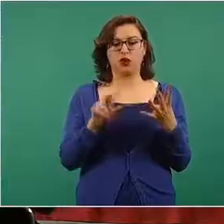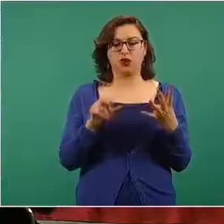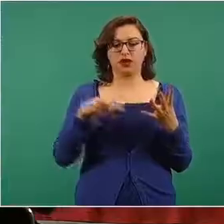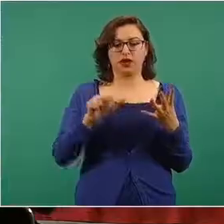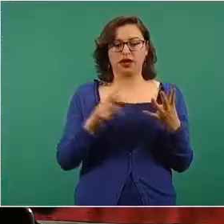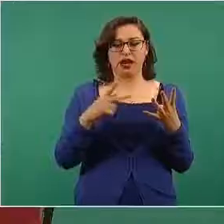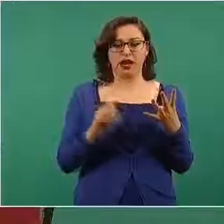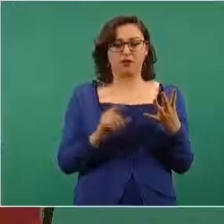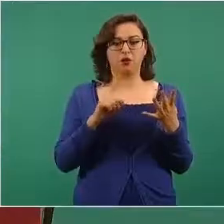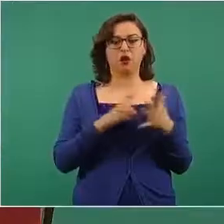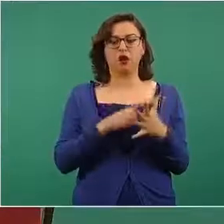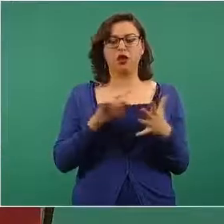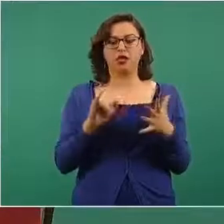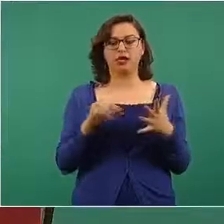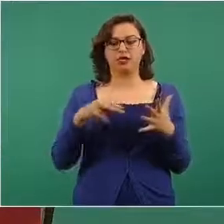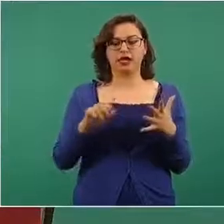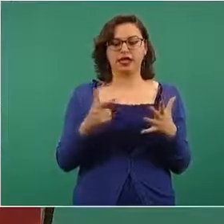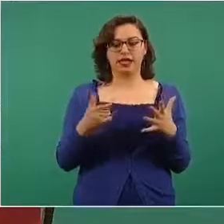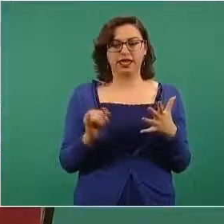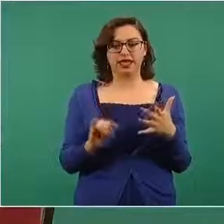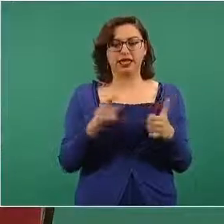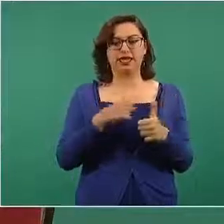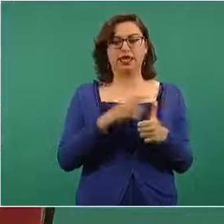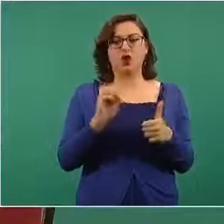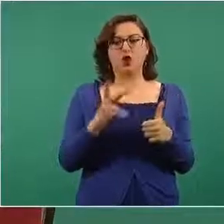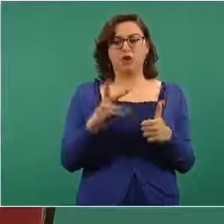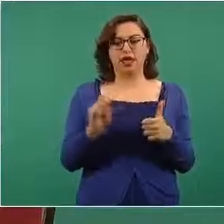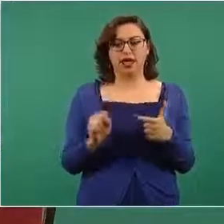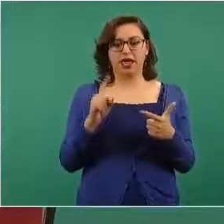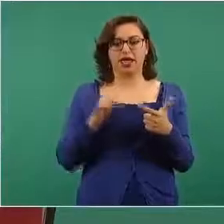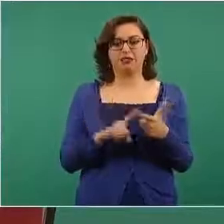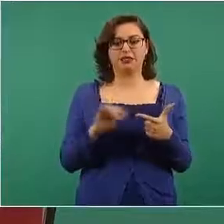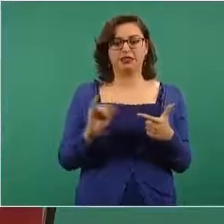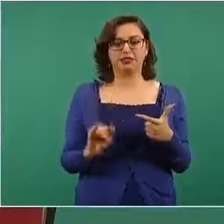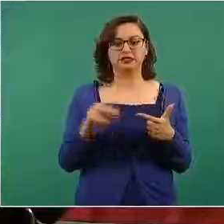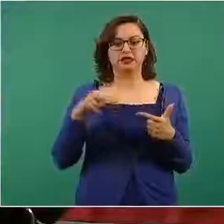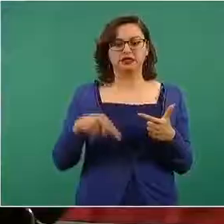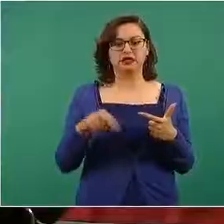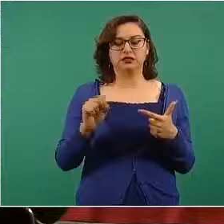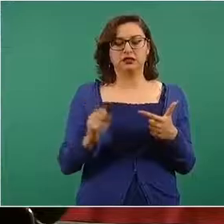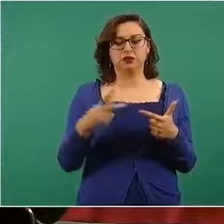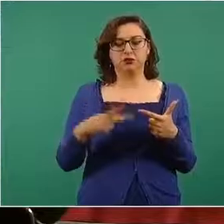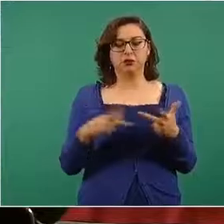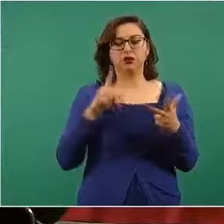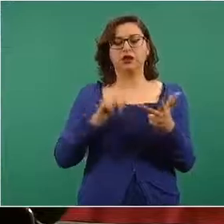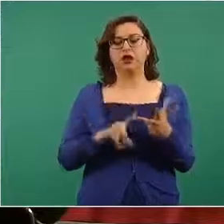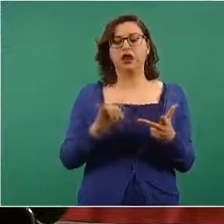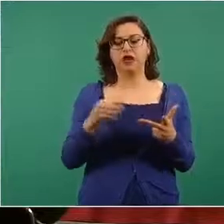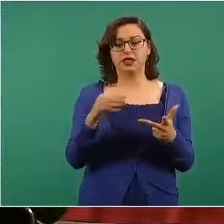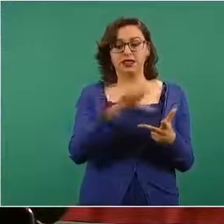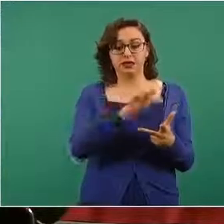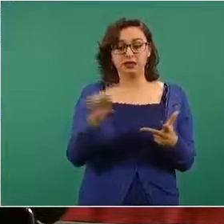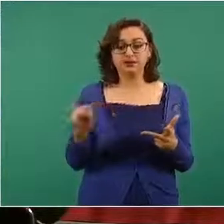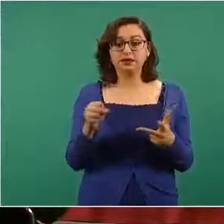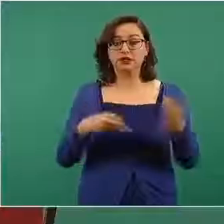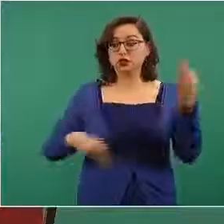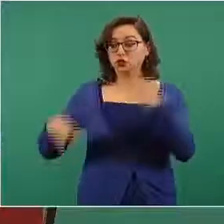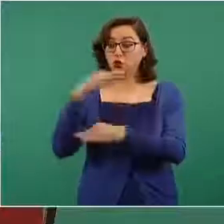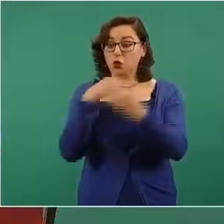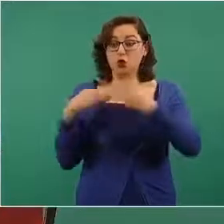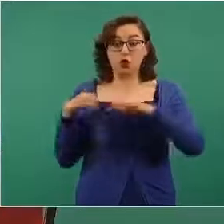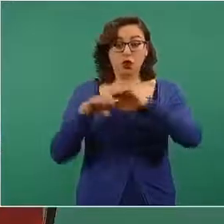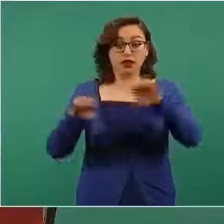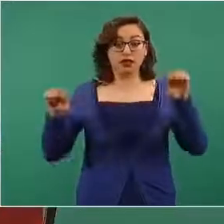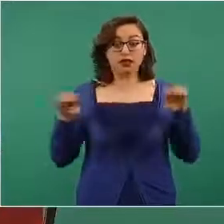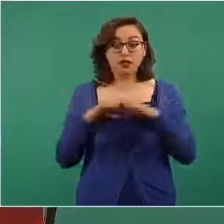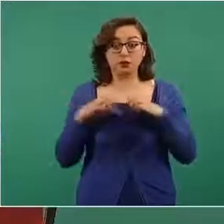INEGI, OPS, el Instituto Nacional de Salud Pública, el IMSS, son las instituciones participantes. Especialmente agradecido con todo el grupo y especialmente